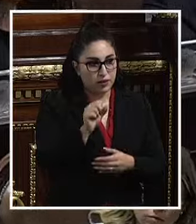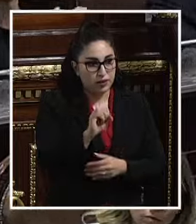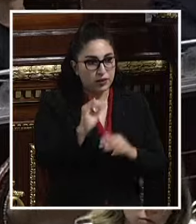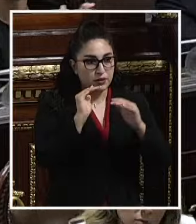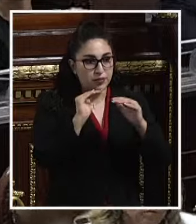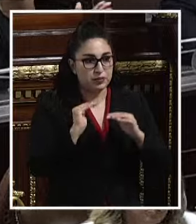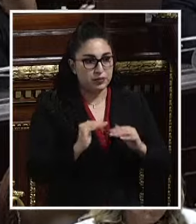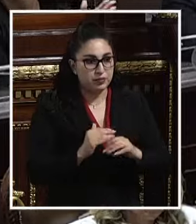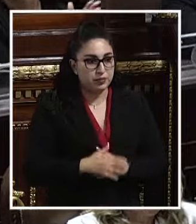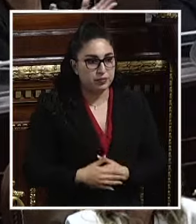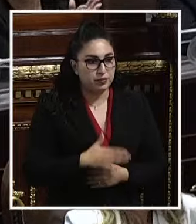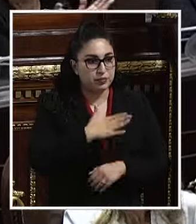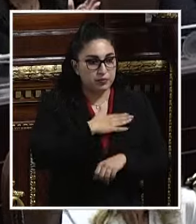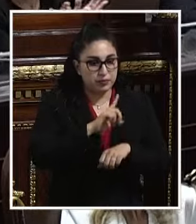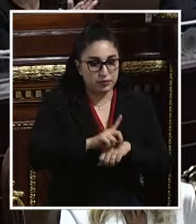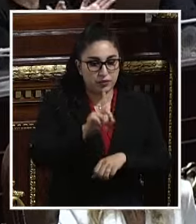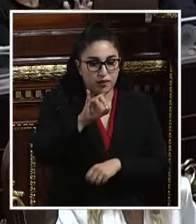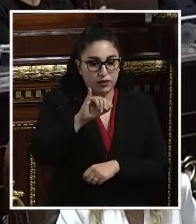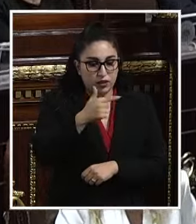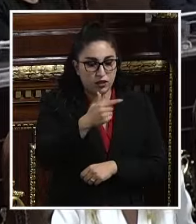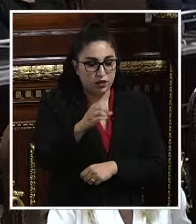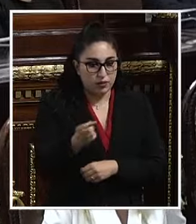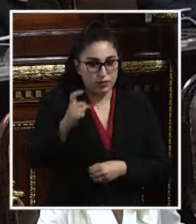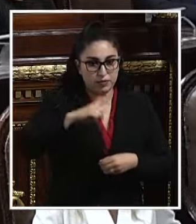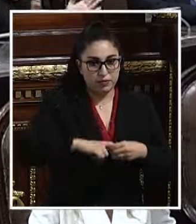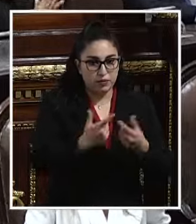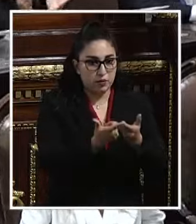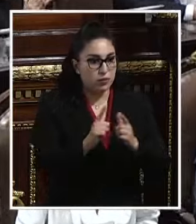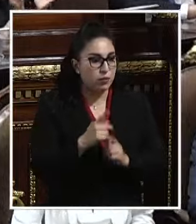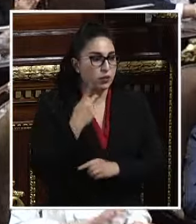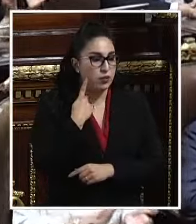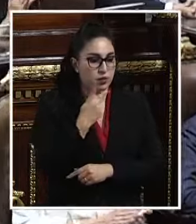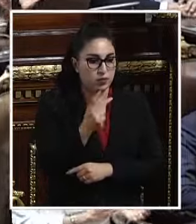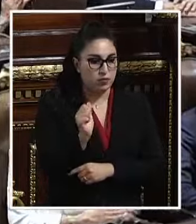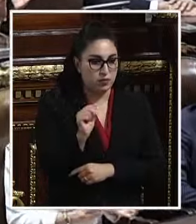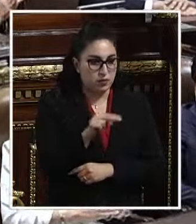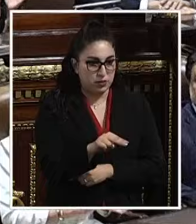Buenos días, Diego Garrido, del Partido Acción Nacional.